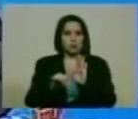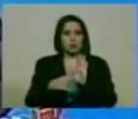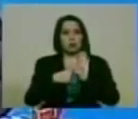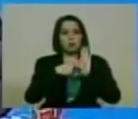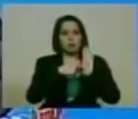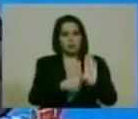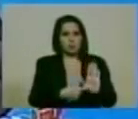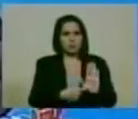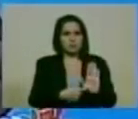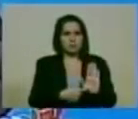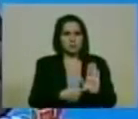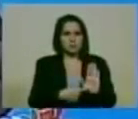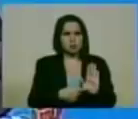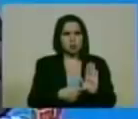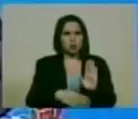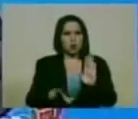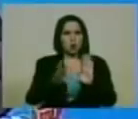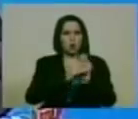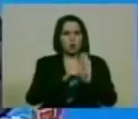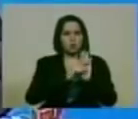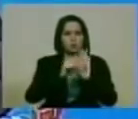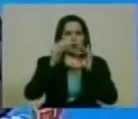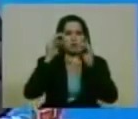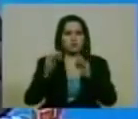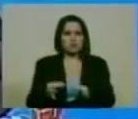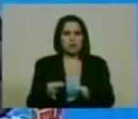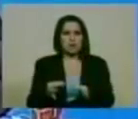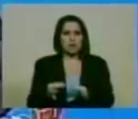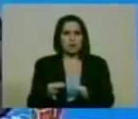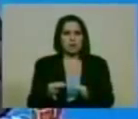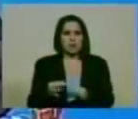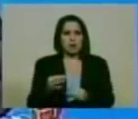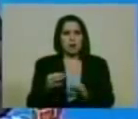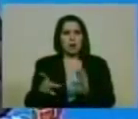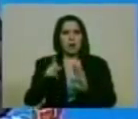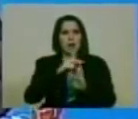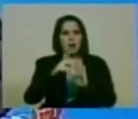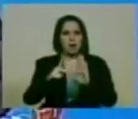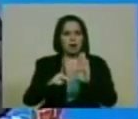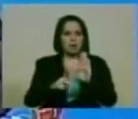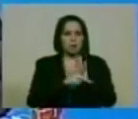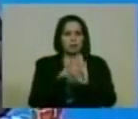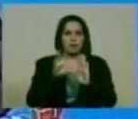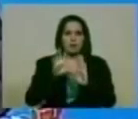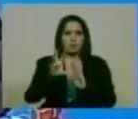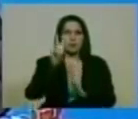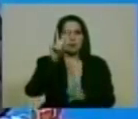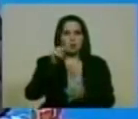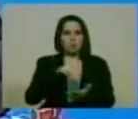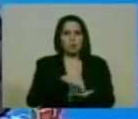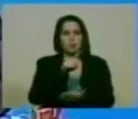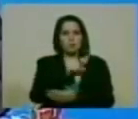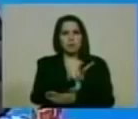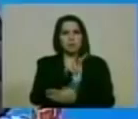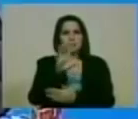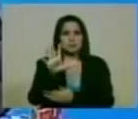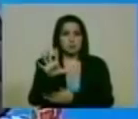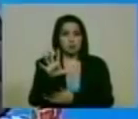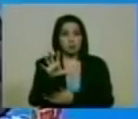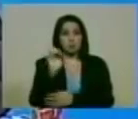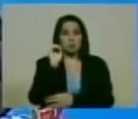presentar constitucional y oficialmente el Plan de la Patria 2025 para que la